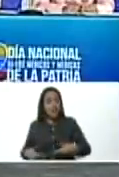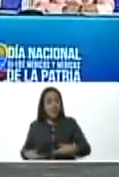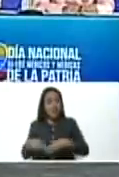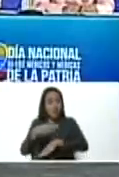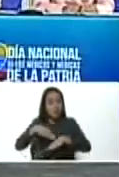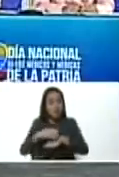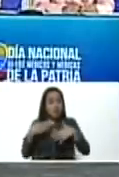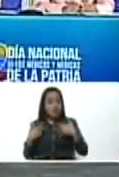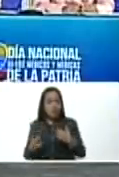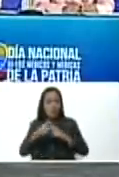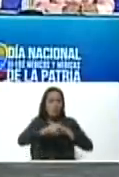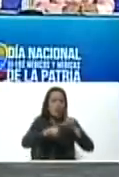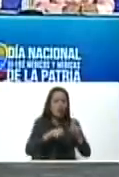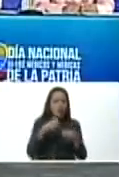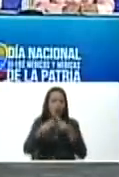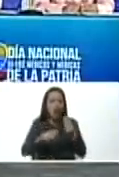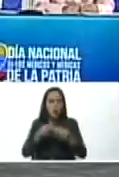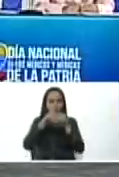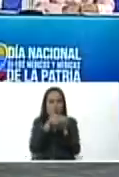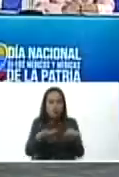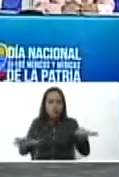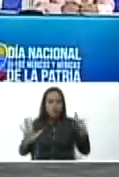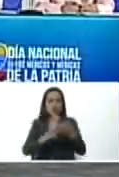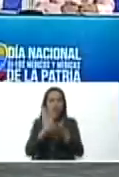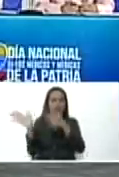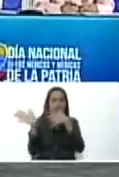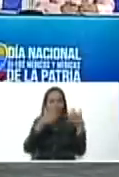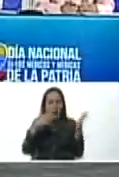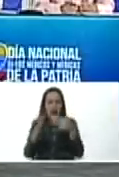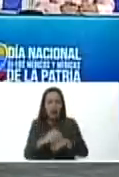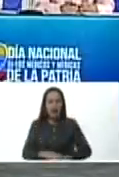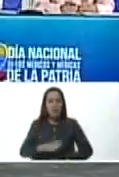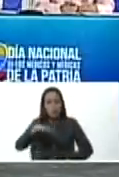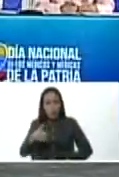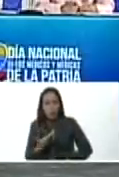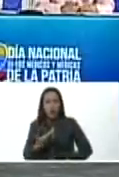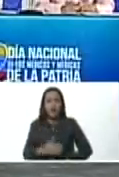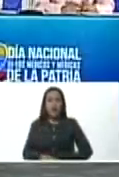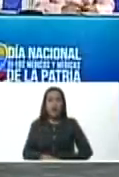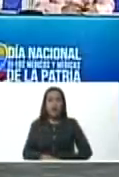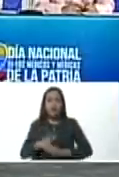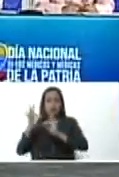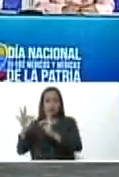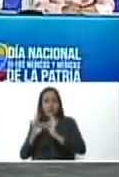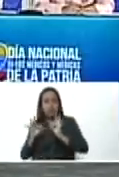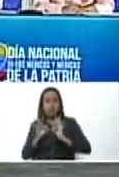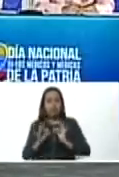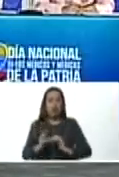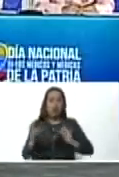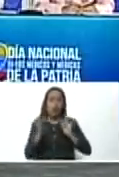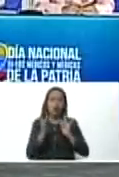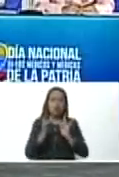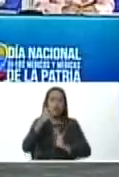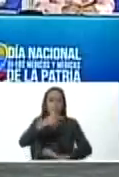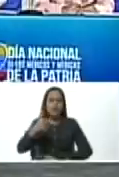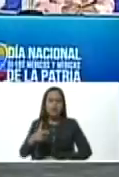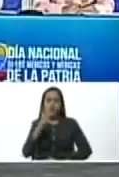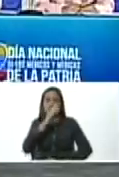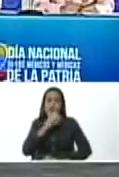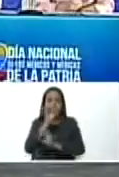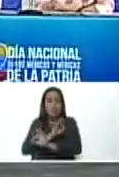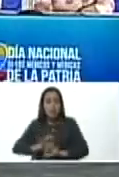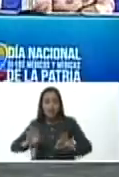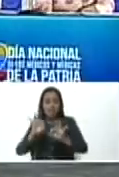de preguntas. ¿Cómo puede transmitirse a través del aire? ¿Es posible contagiarse de la COVID por contacto con una persona que no presenta